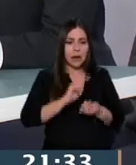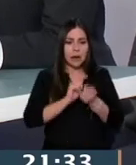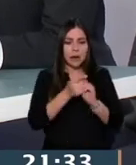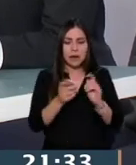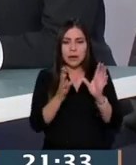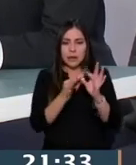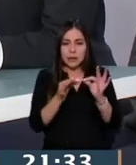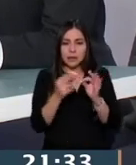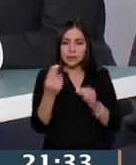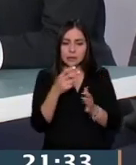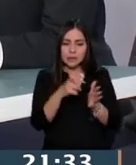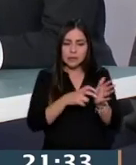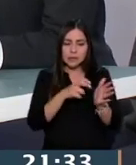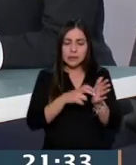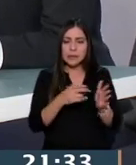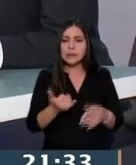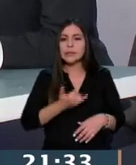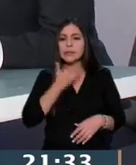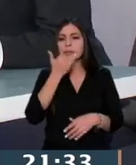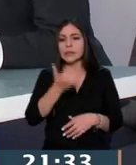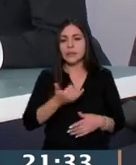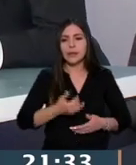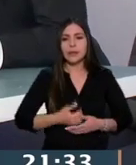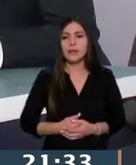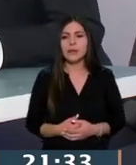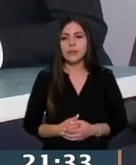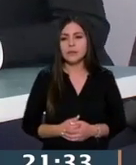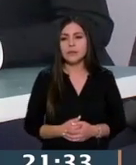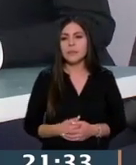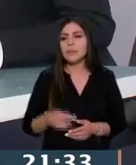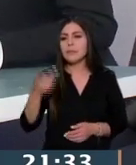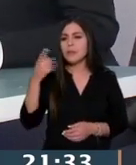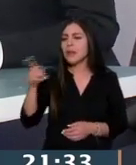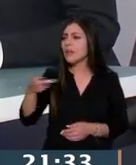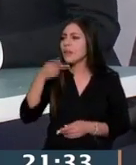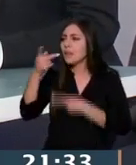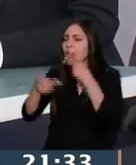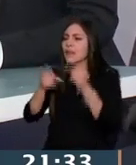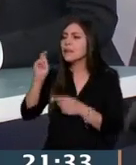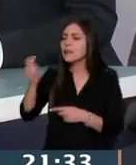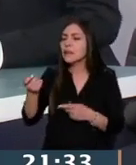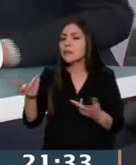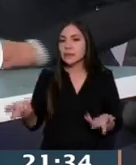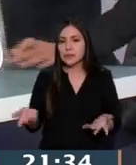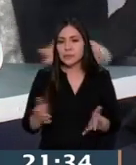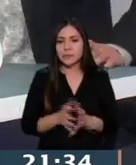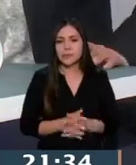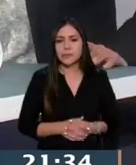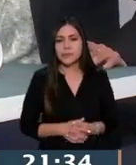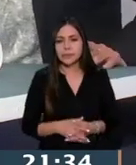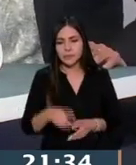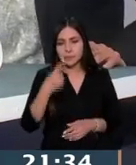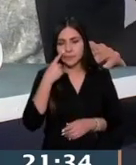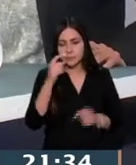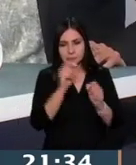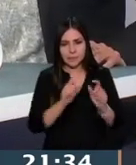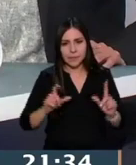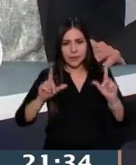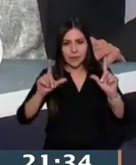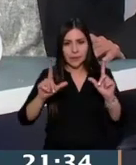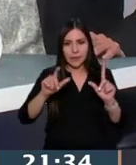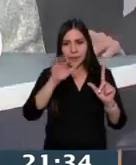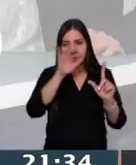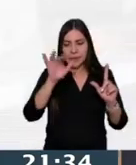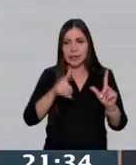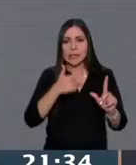y corrijan ese error. Perdón. Pero hay que poner qué fue lo que dijo, porque vamos a poner la versión en inglés, que ahí viene